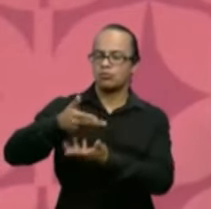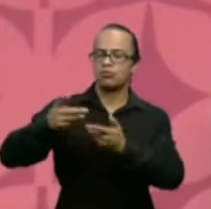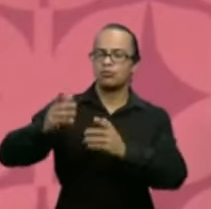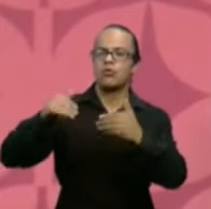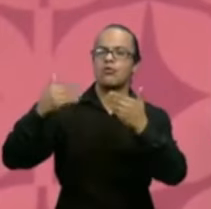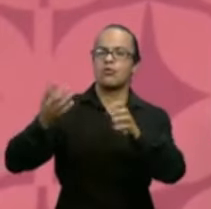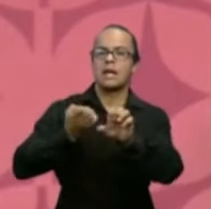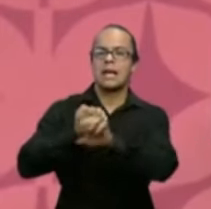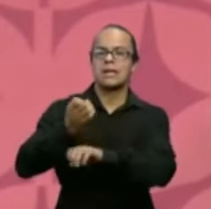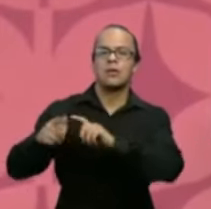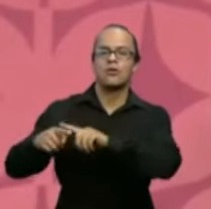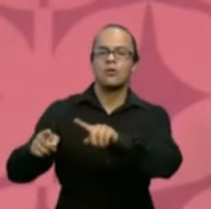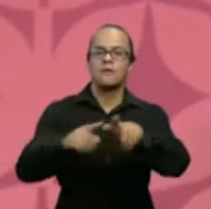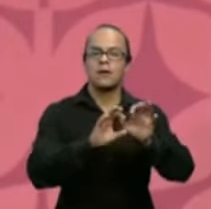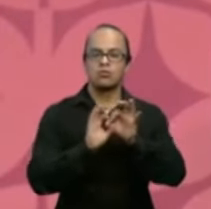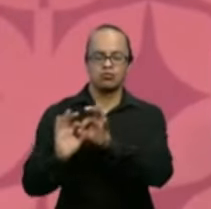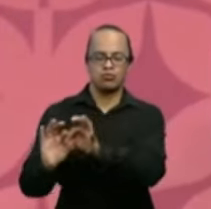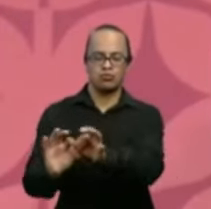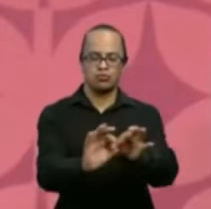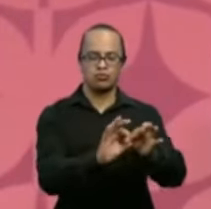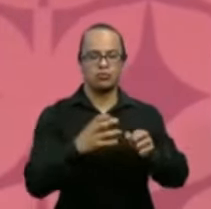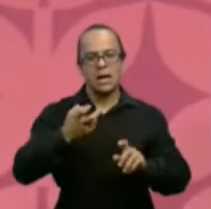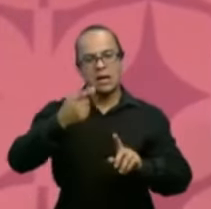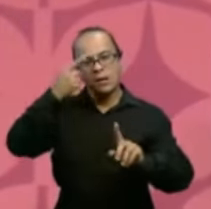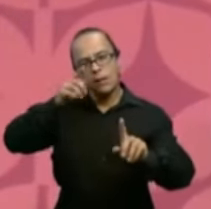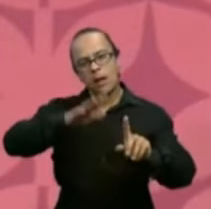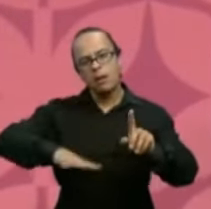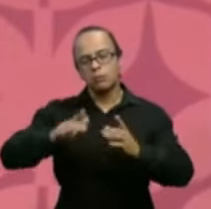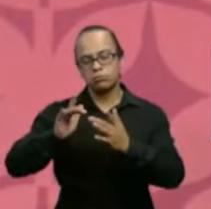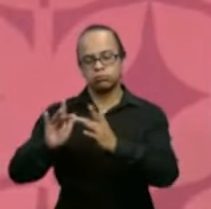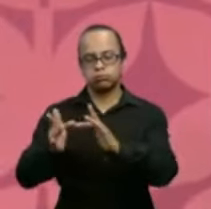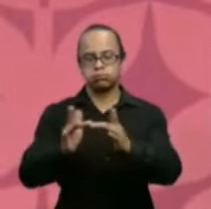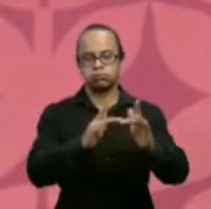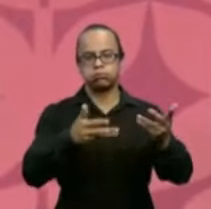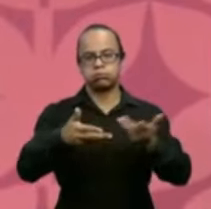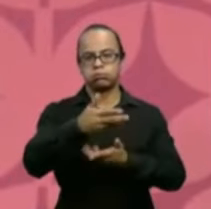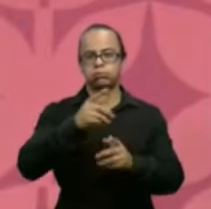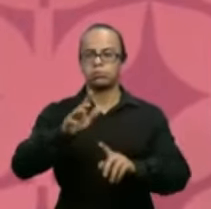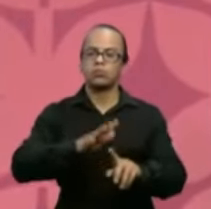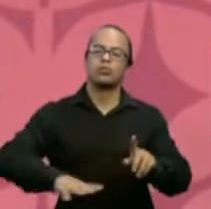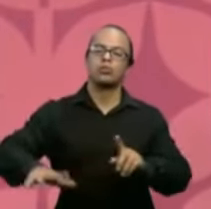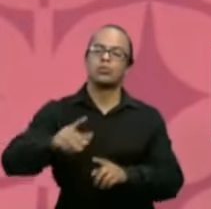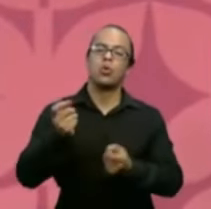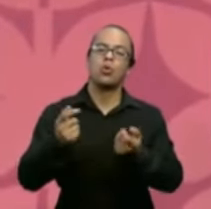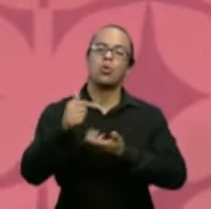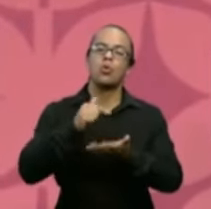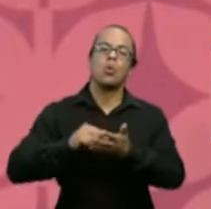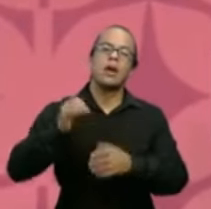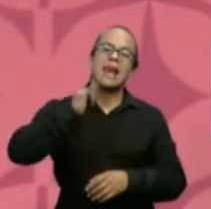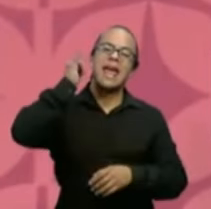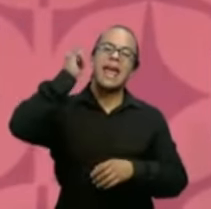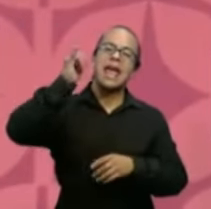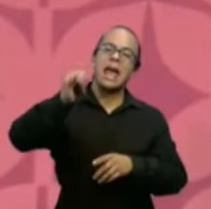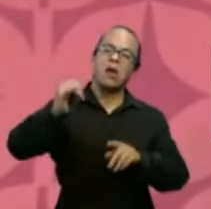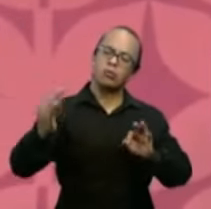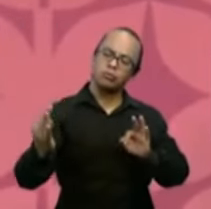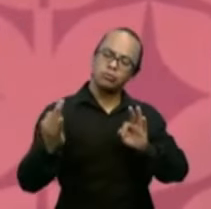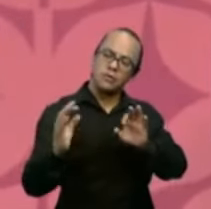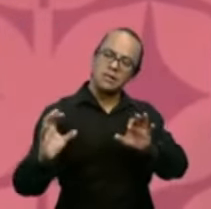entidades federativas. Con esto vamos a conectar a las regiones que están alejadas y agilizar la